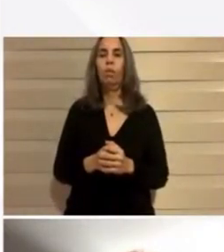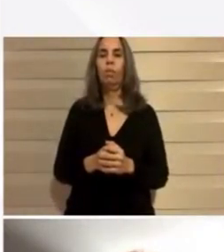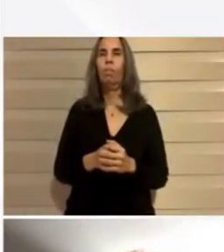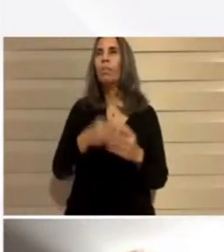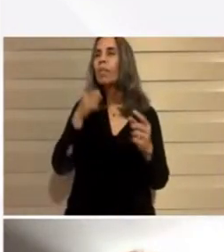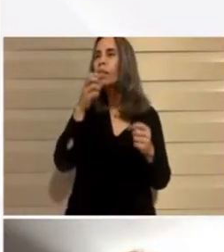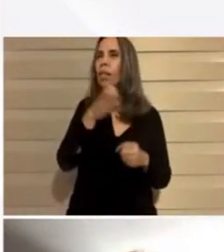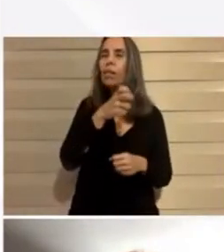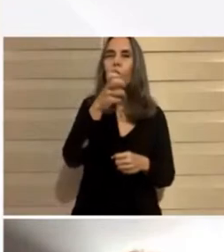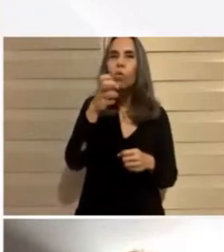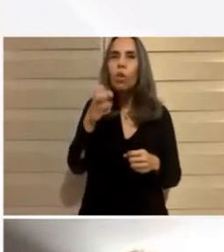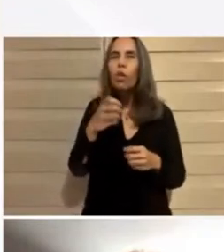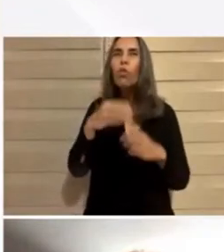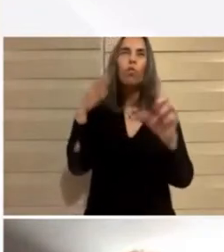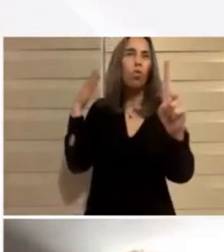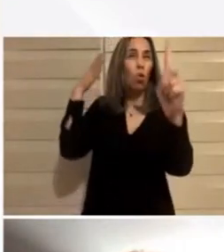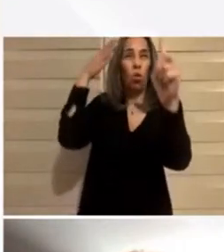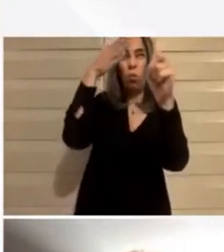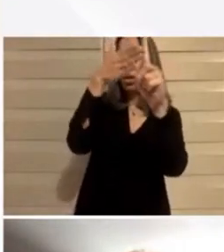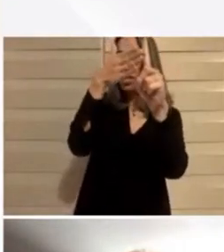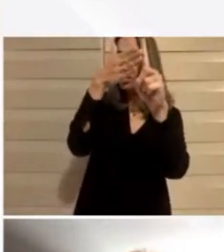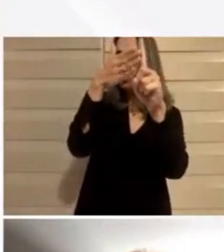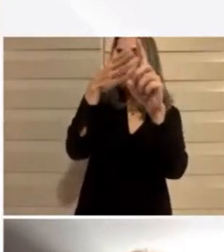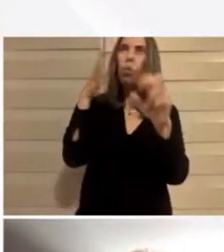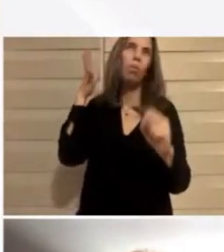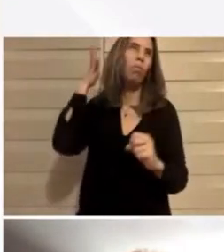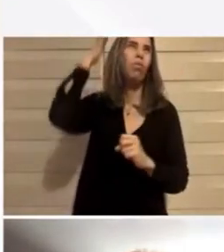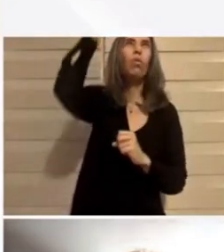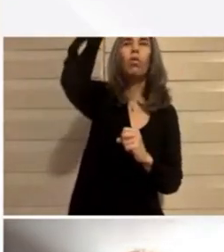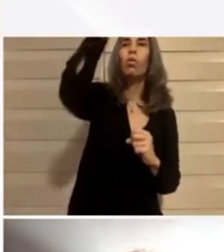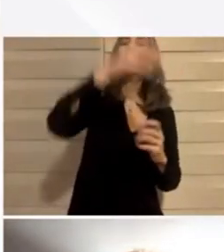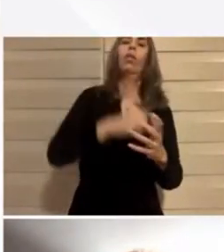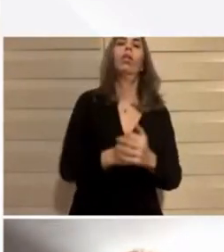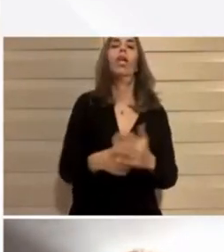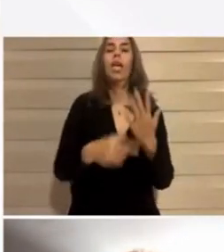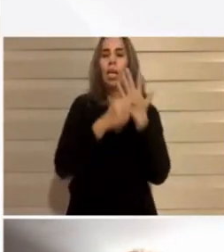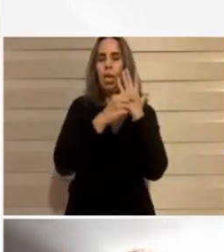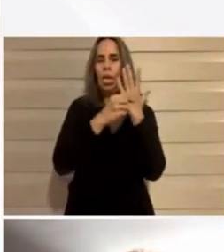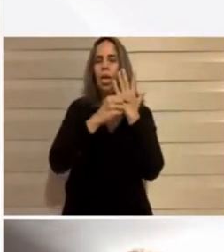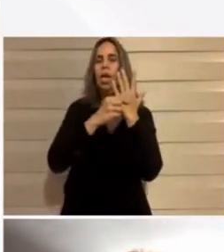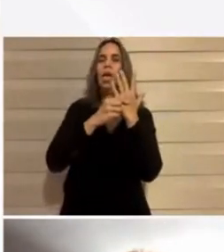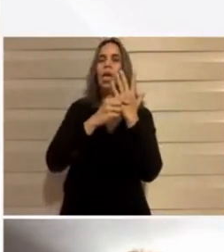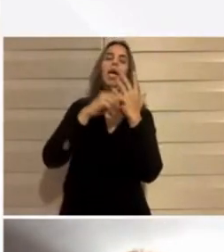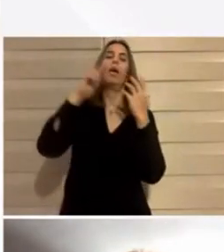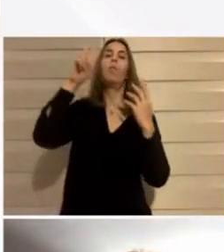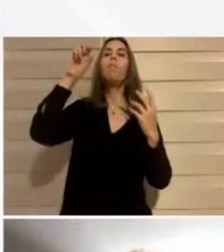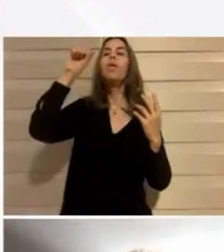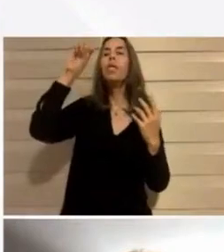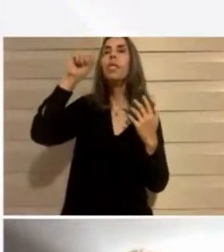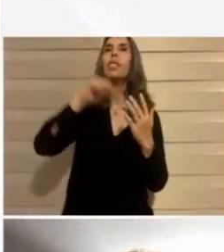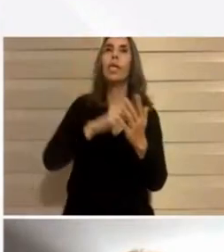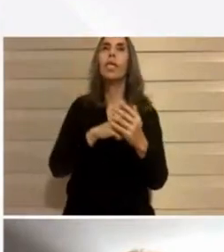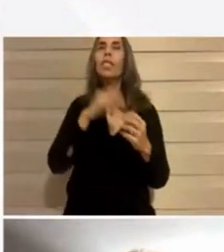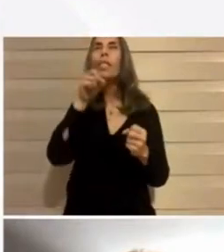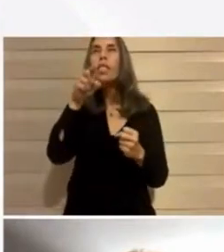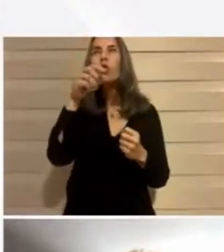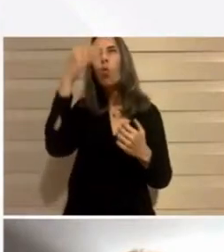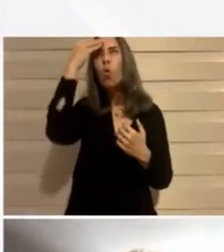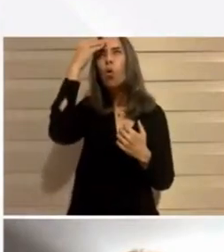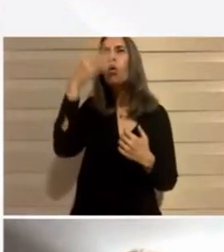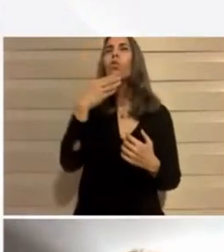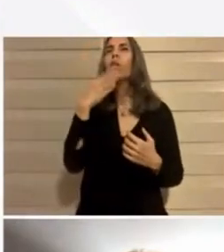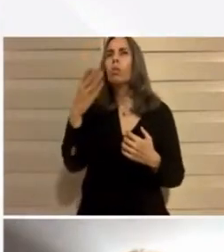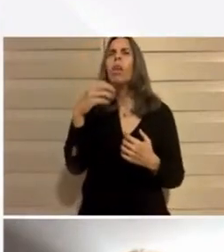vida. Porque como dijo una vez Vincent Van Gogh, si nos perfeccionamos en una sola cosa y la comprendemos bien, adquirimos